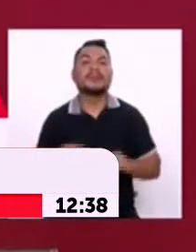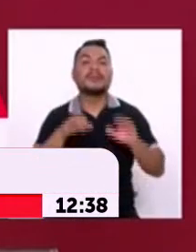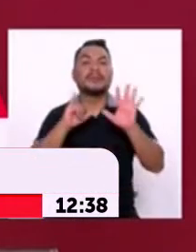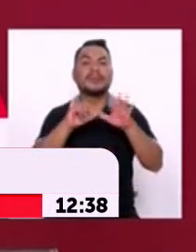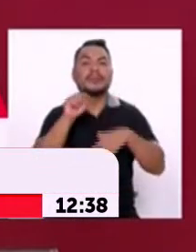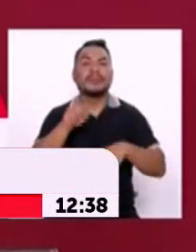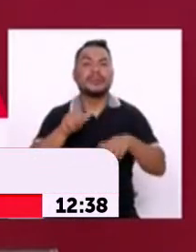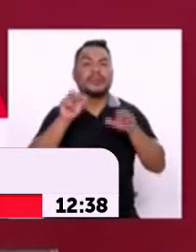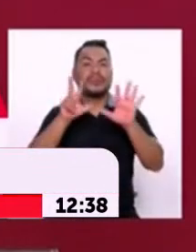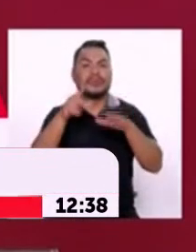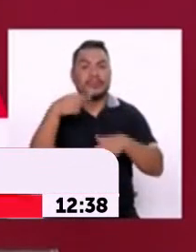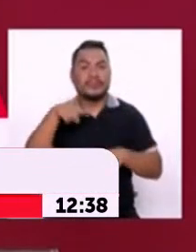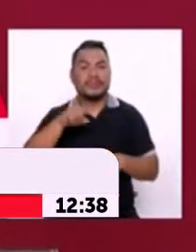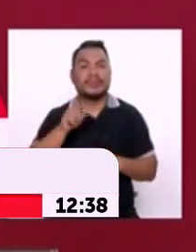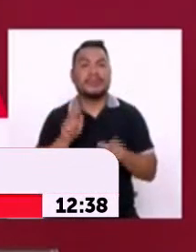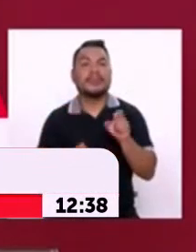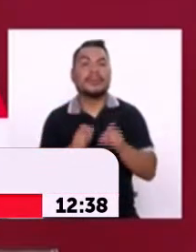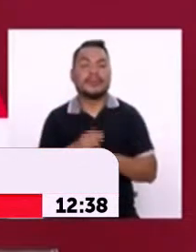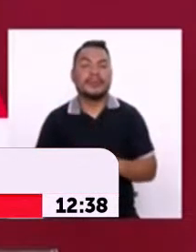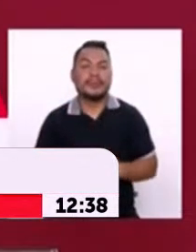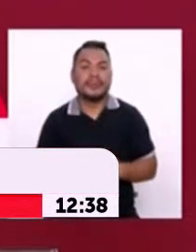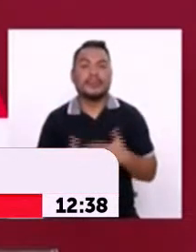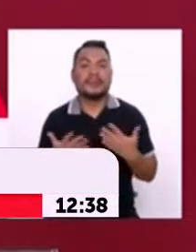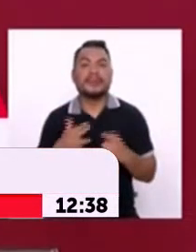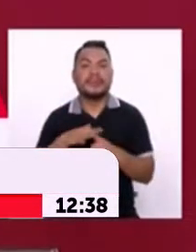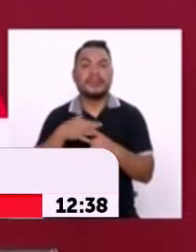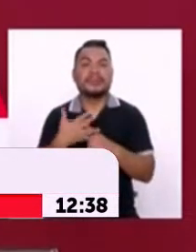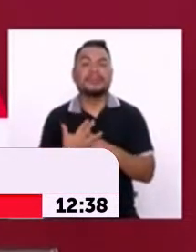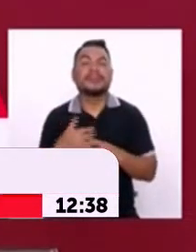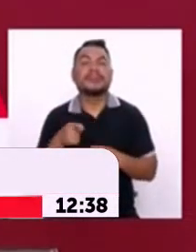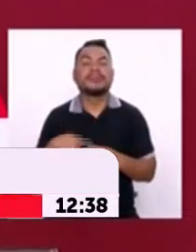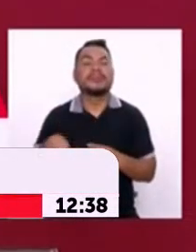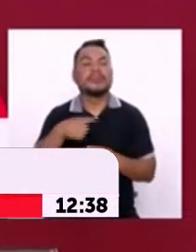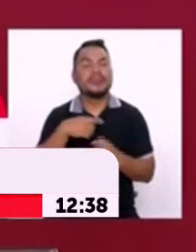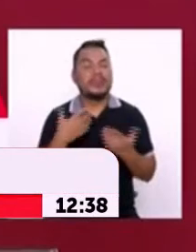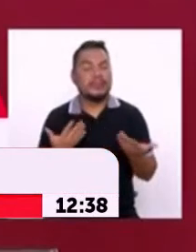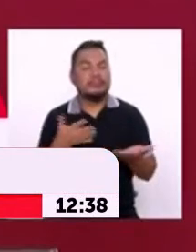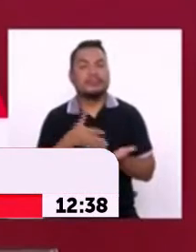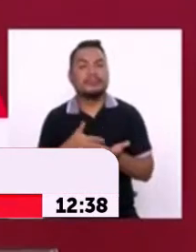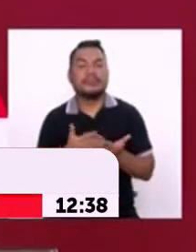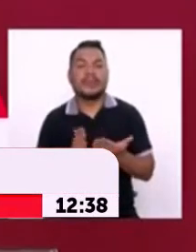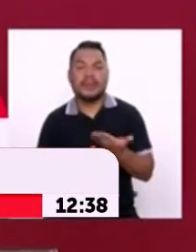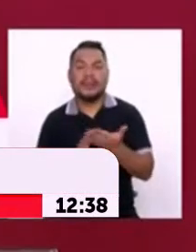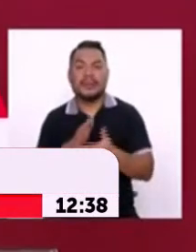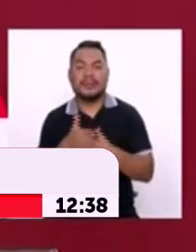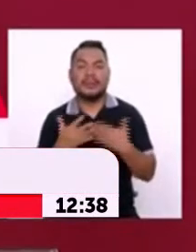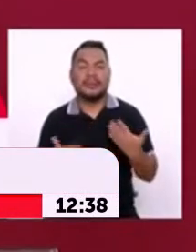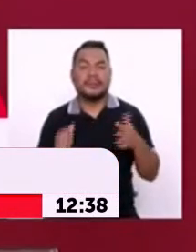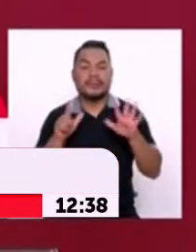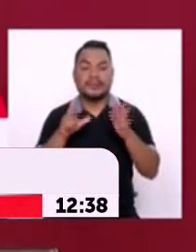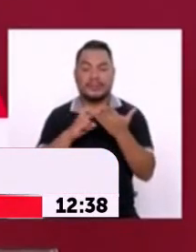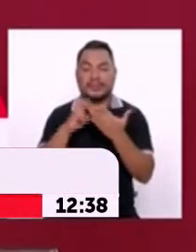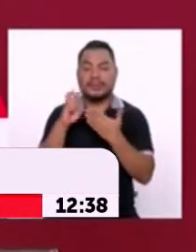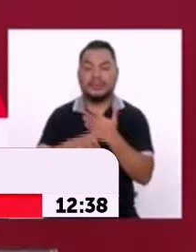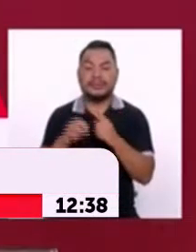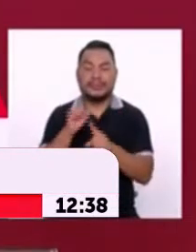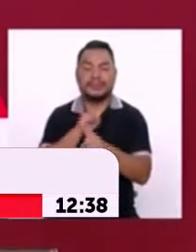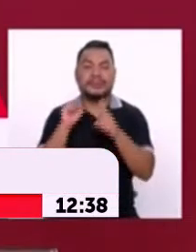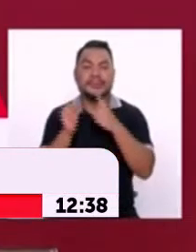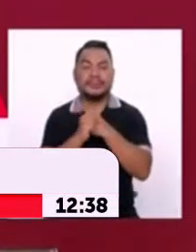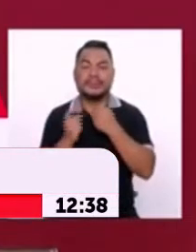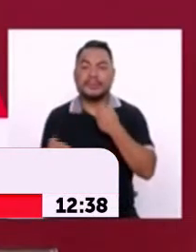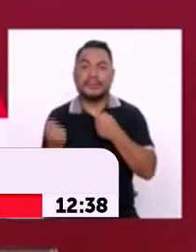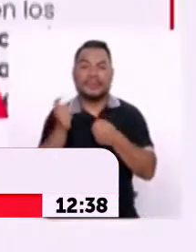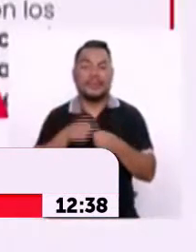de 6.8 millones de personas en situación de vulnerabilidad a través de 7 programas